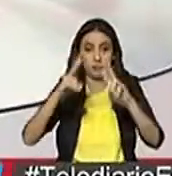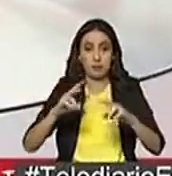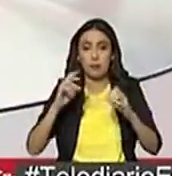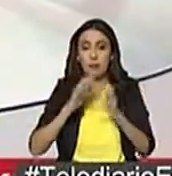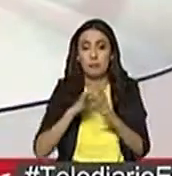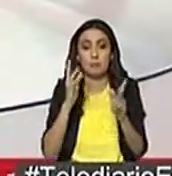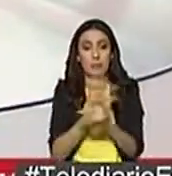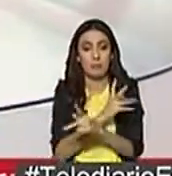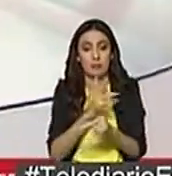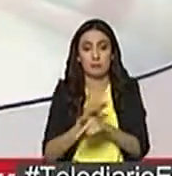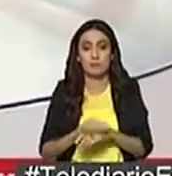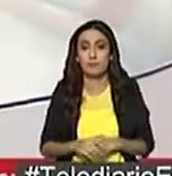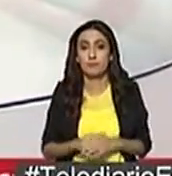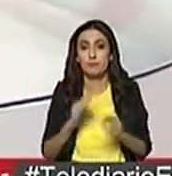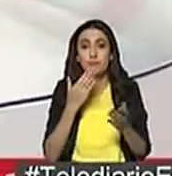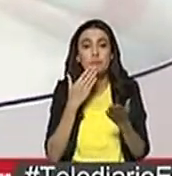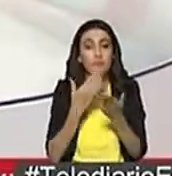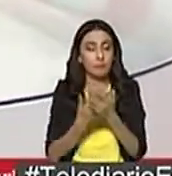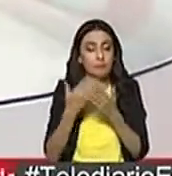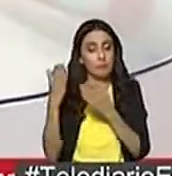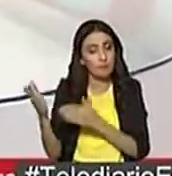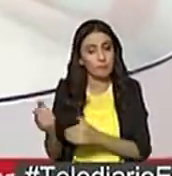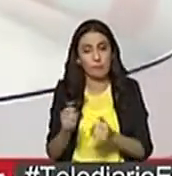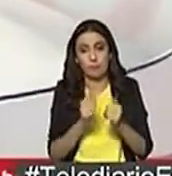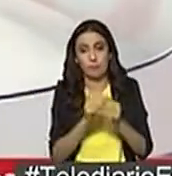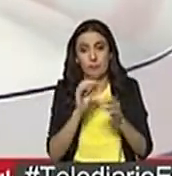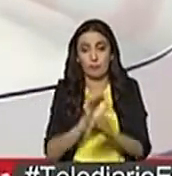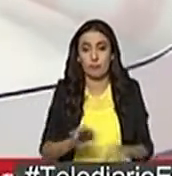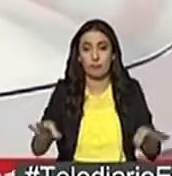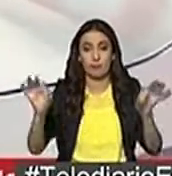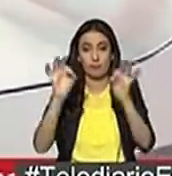peligrosa. Gracias, doctor Santa María, por su explicación y sus comentarios sobre el tema.